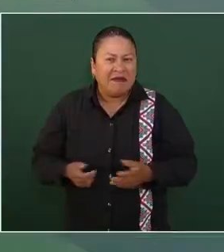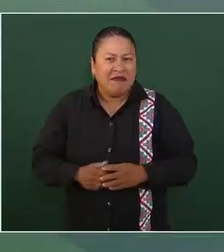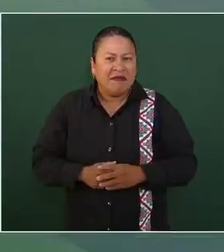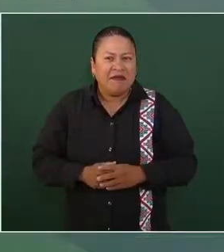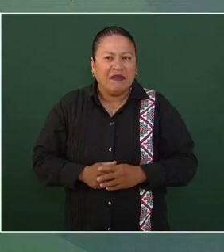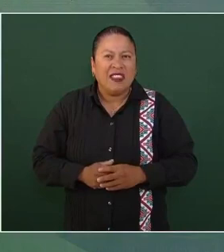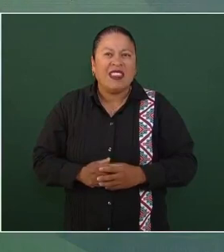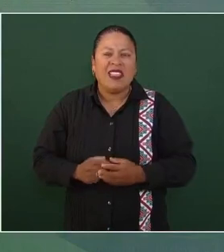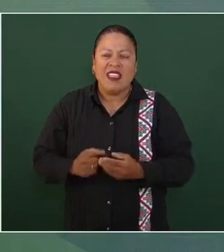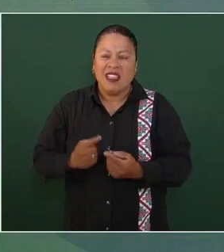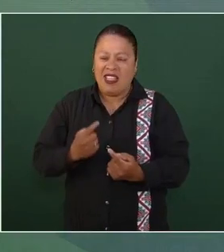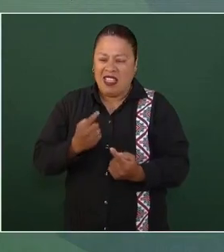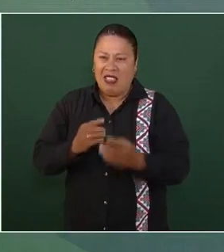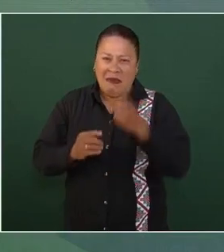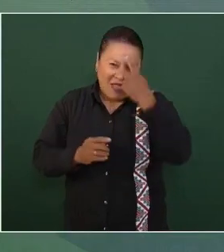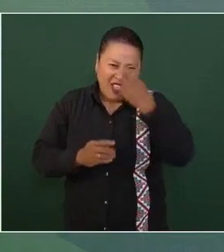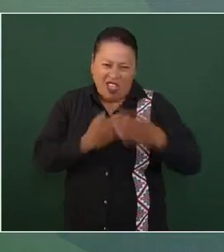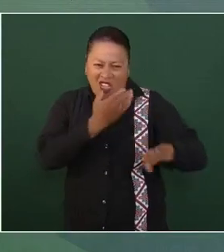atacarme a mí